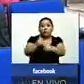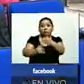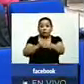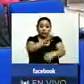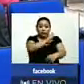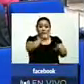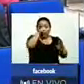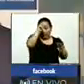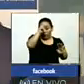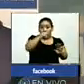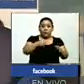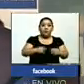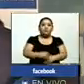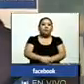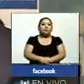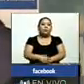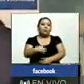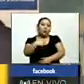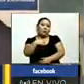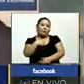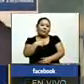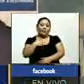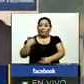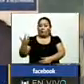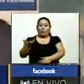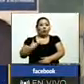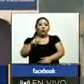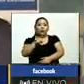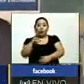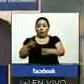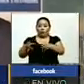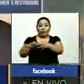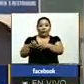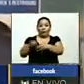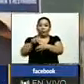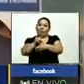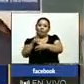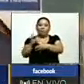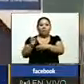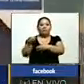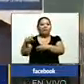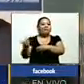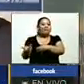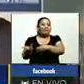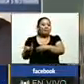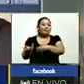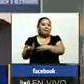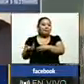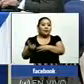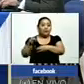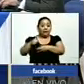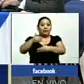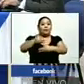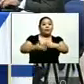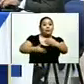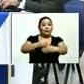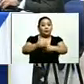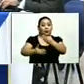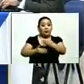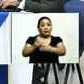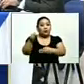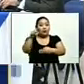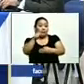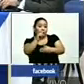los actuales magistrados. No quisiéramos como plataforma que este proceso, digamos,